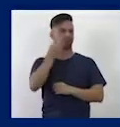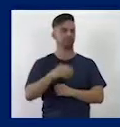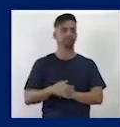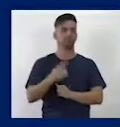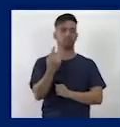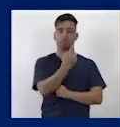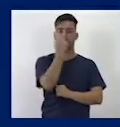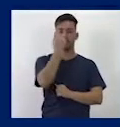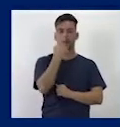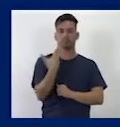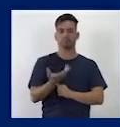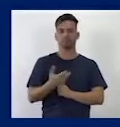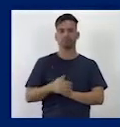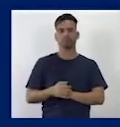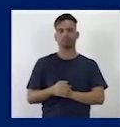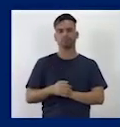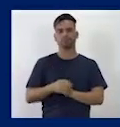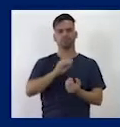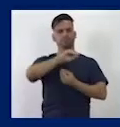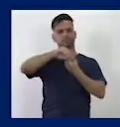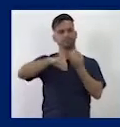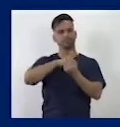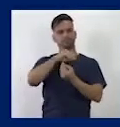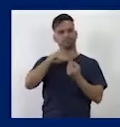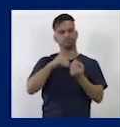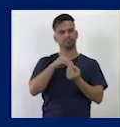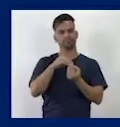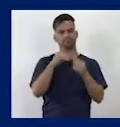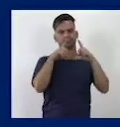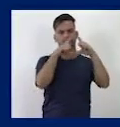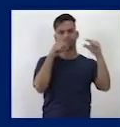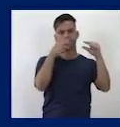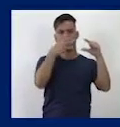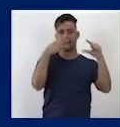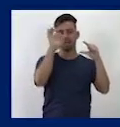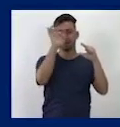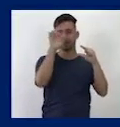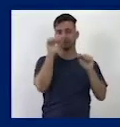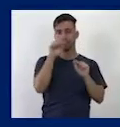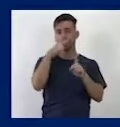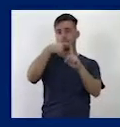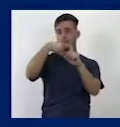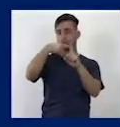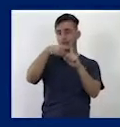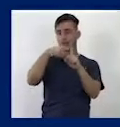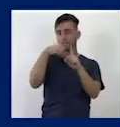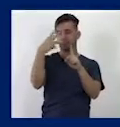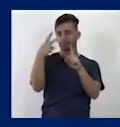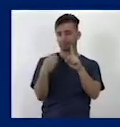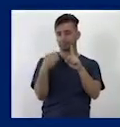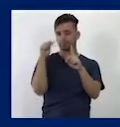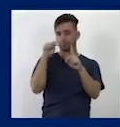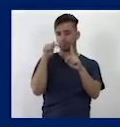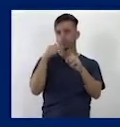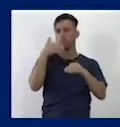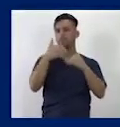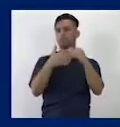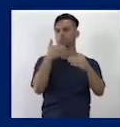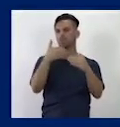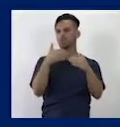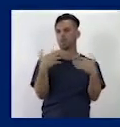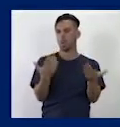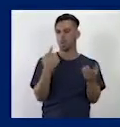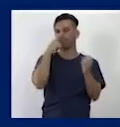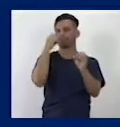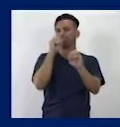primero cuando sustituimos el valor de delta es su placer o si el valor es positivo podemos decir que el proceso